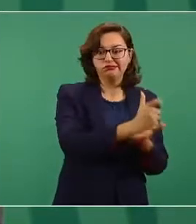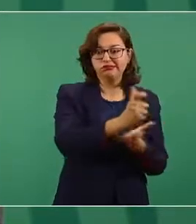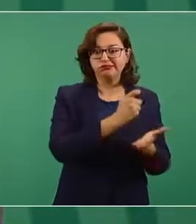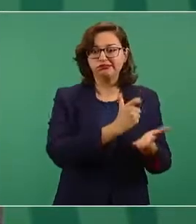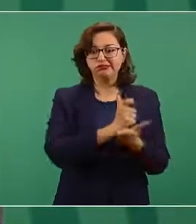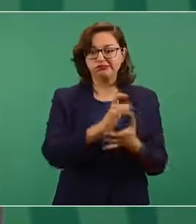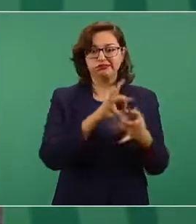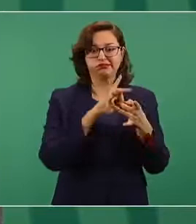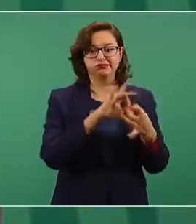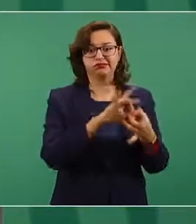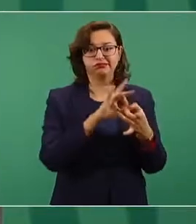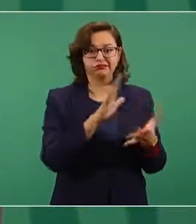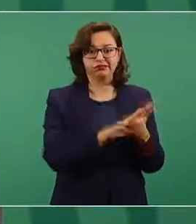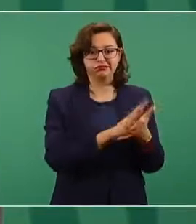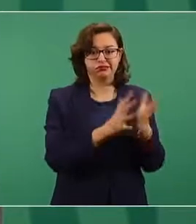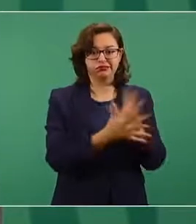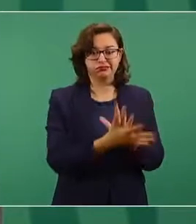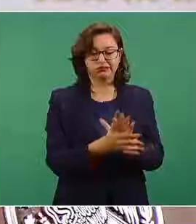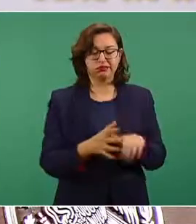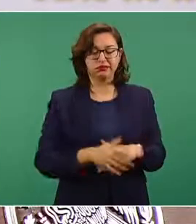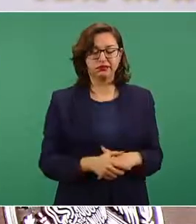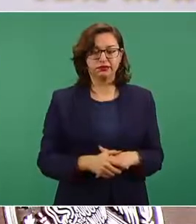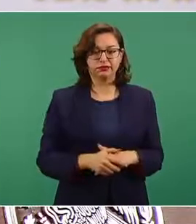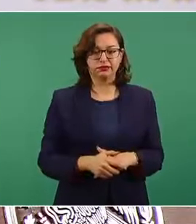económicas y financieras.